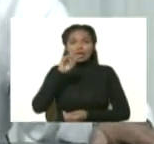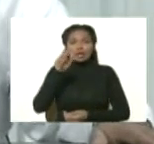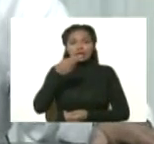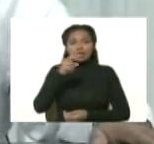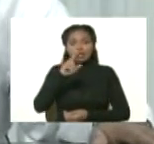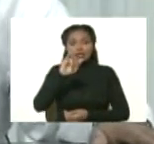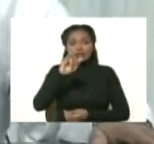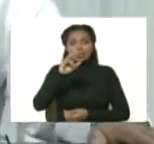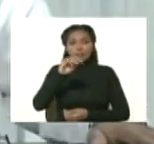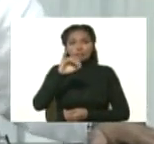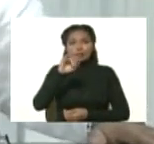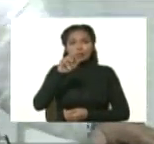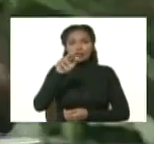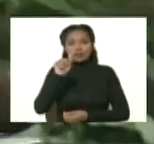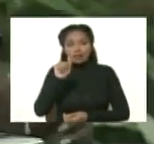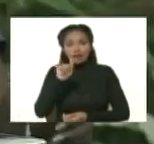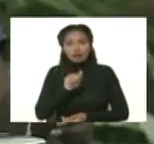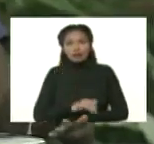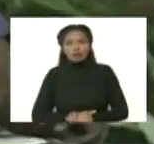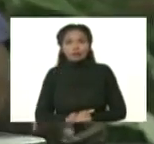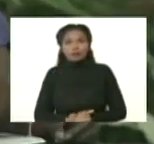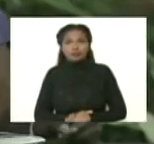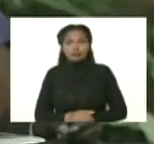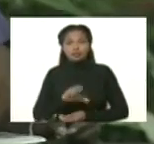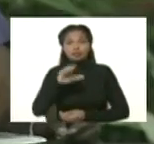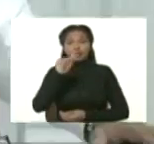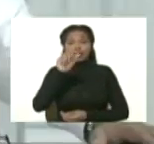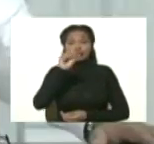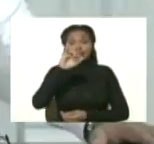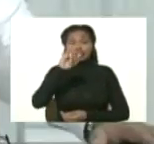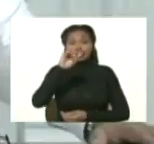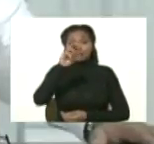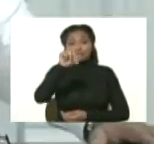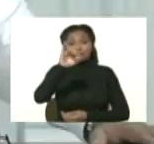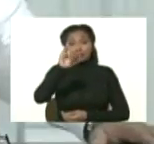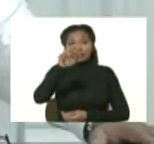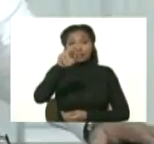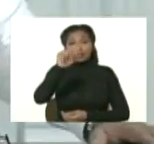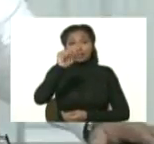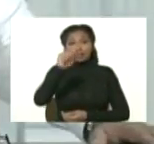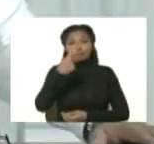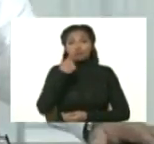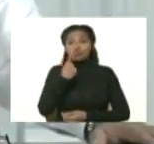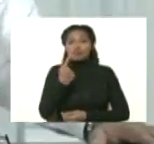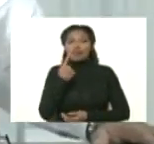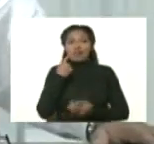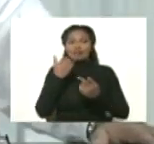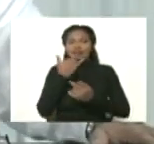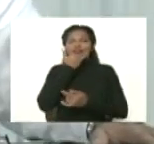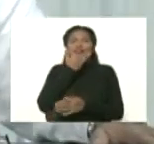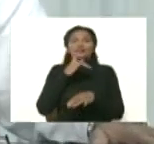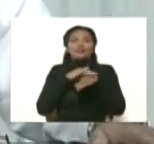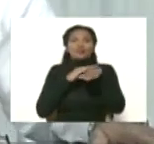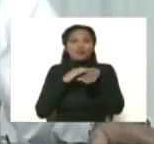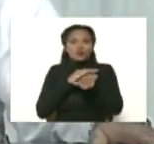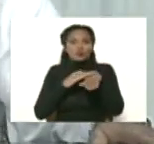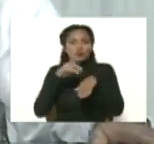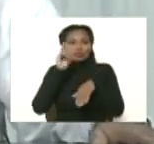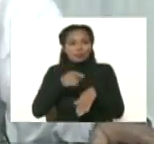Aguimira. Casi. ¿Quién? Casimira. Casimira, yo dice Arguimira. Arguimira